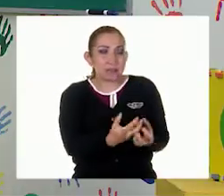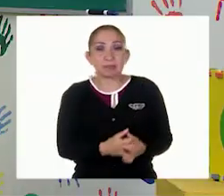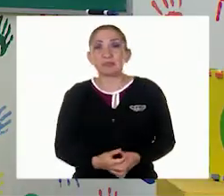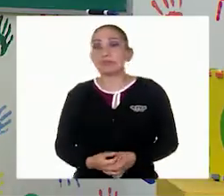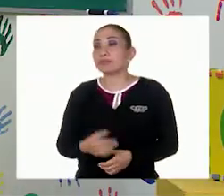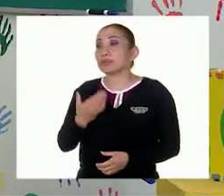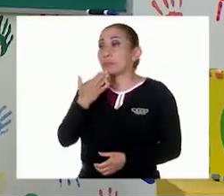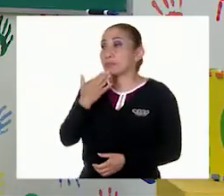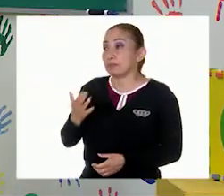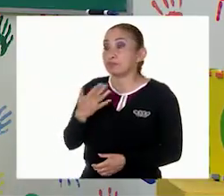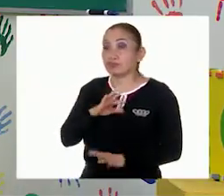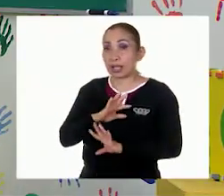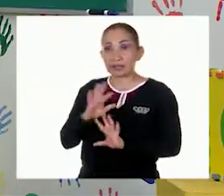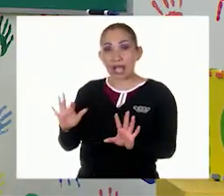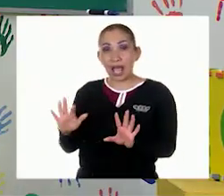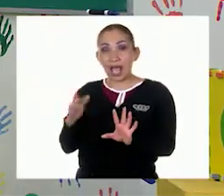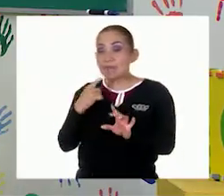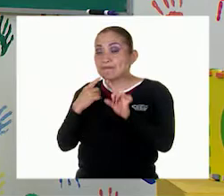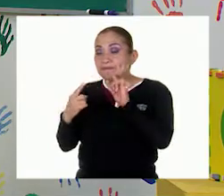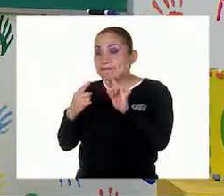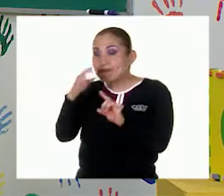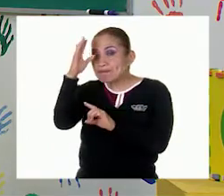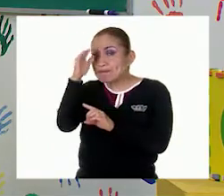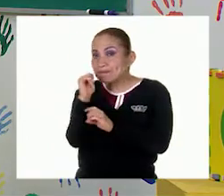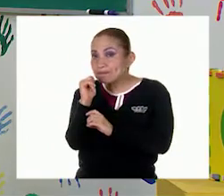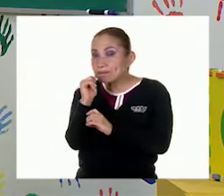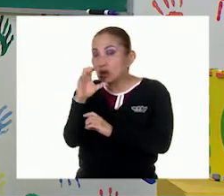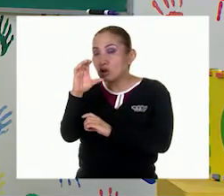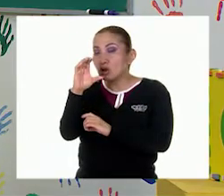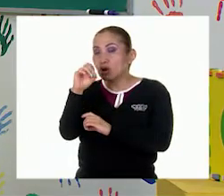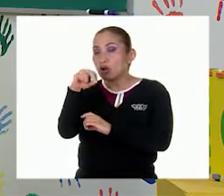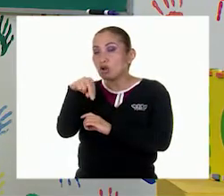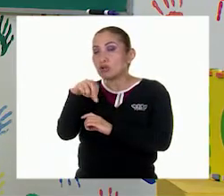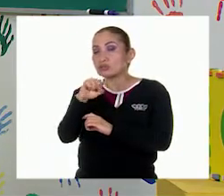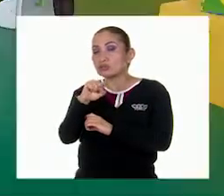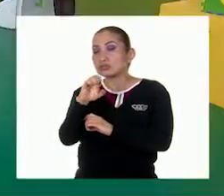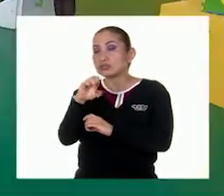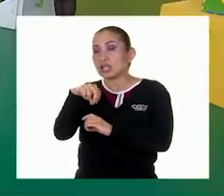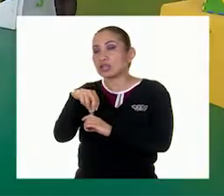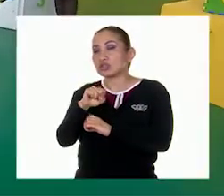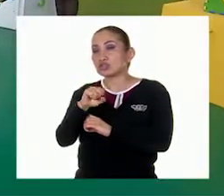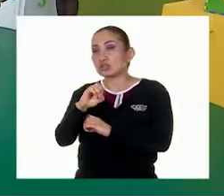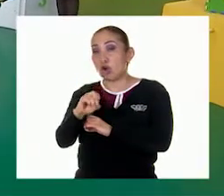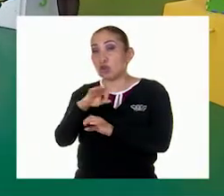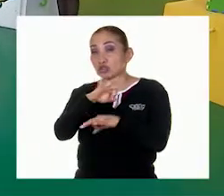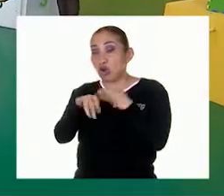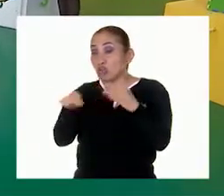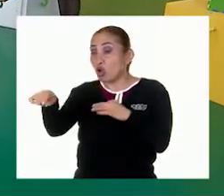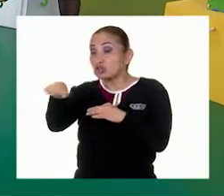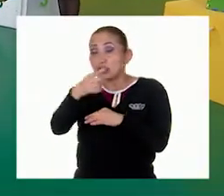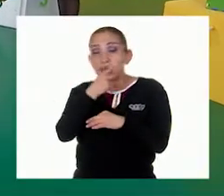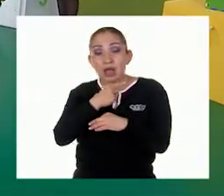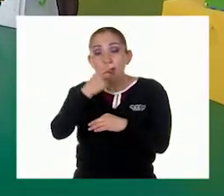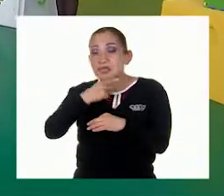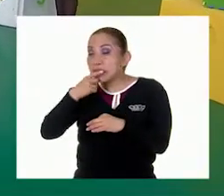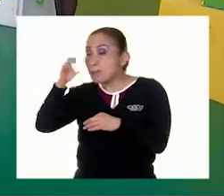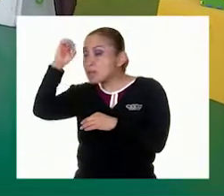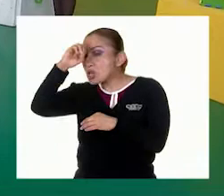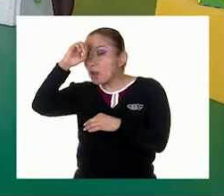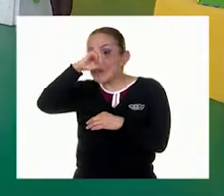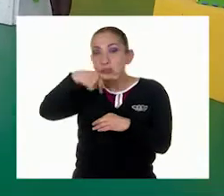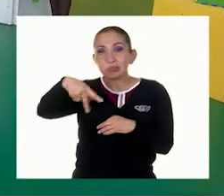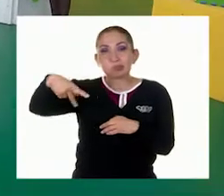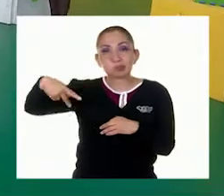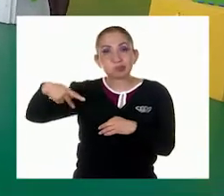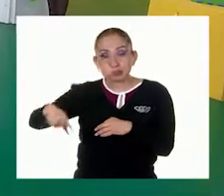Eso quiere decir que llegamos a un consenso, o sea, que cada uno de ustedes tuvo oportunidad de expresar su opinión, decir